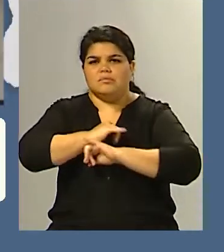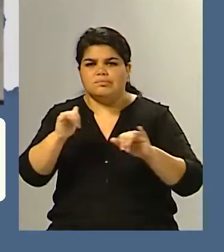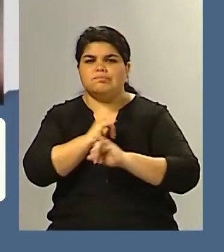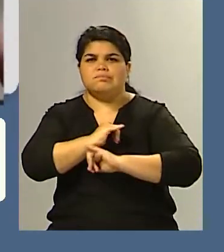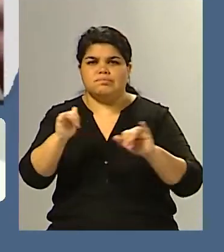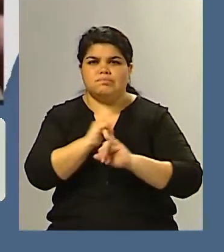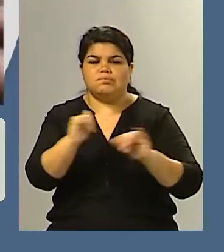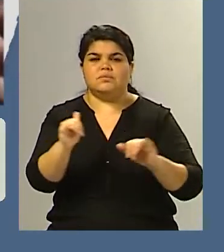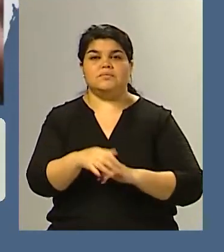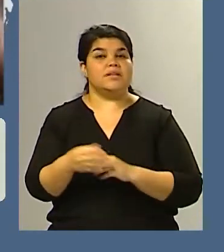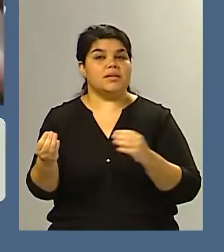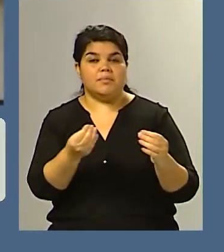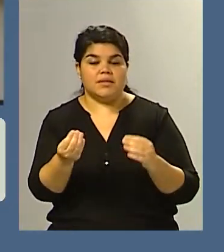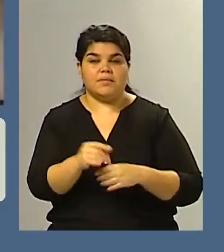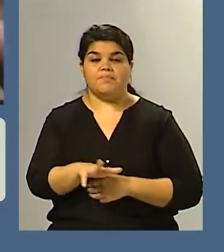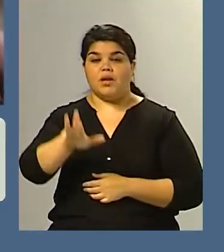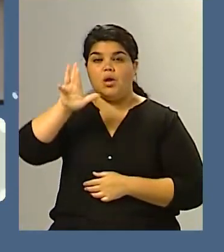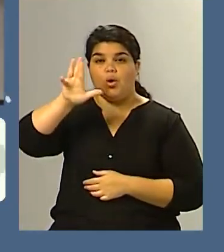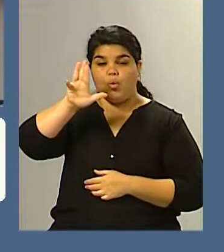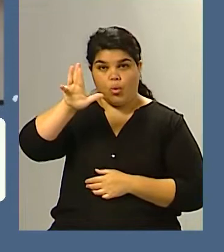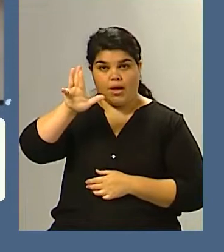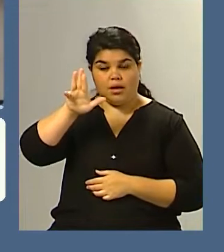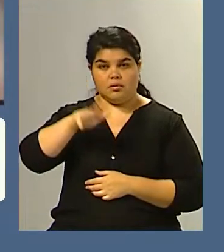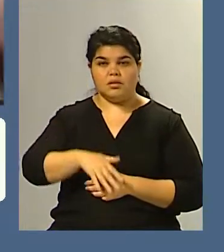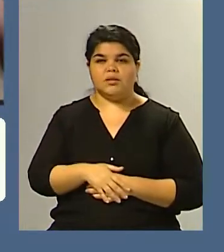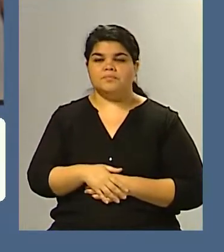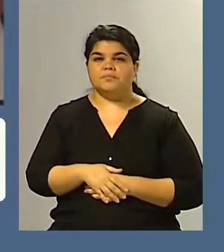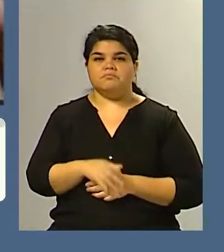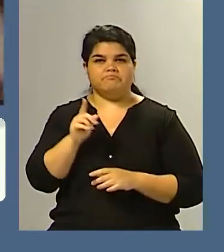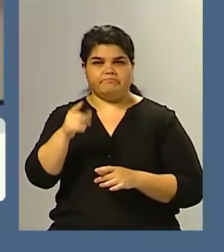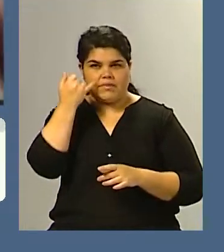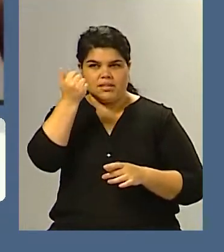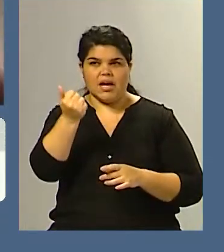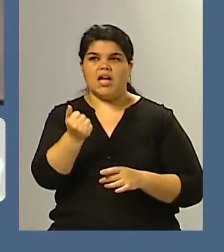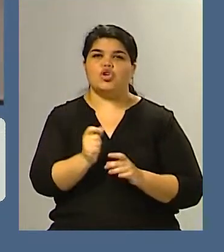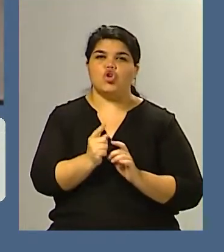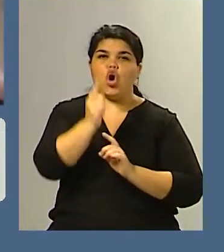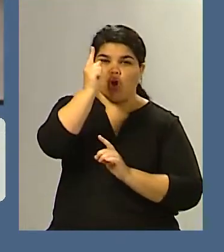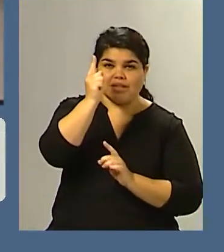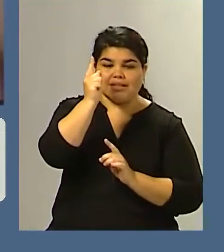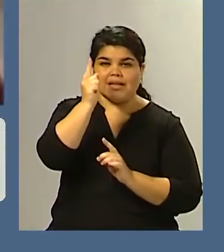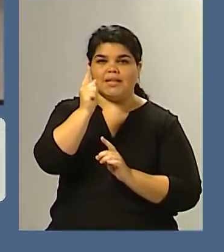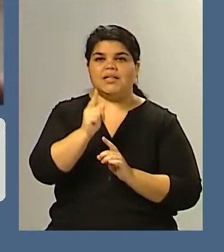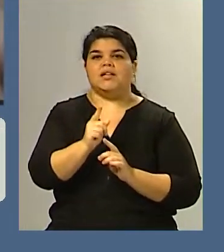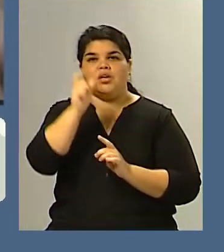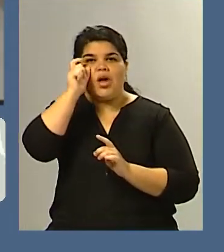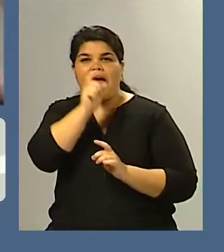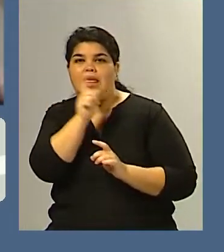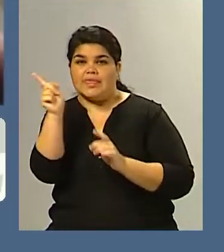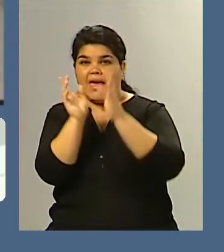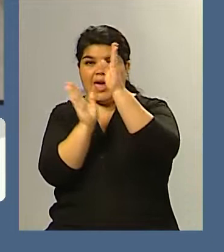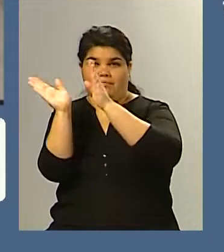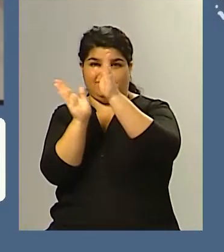un voto de gente que normalmente se vio en el nordeste. Yo estuve mucho en el norte y en el norte-nordeste y en el nordeste,